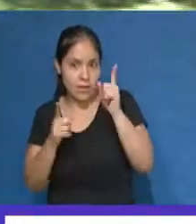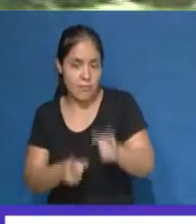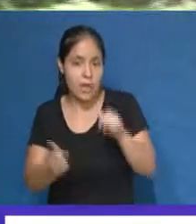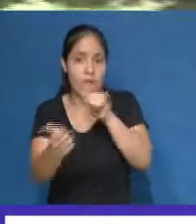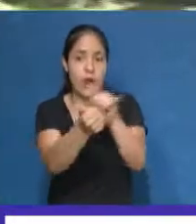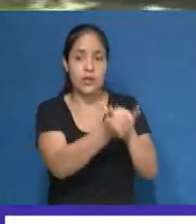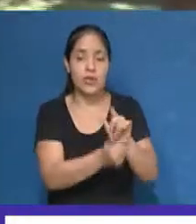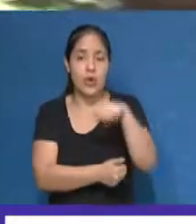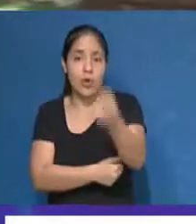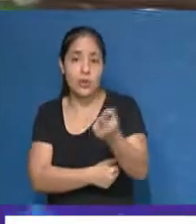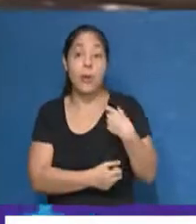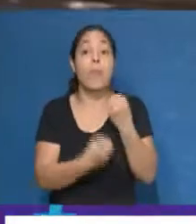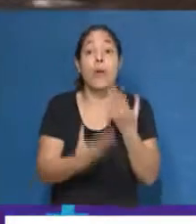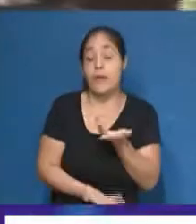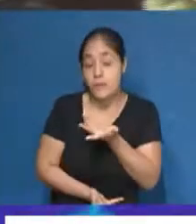lo ha hecho para evitar.